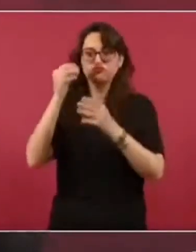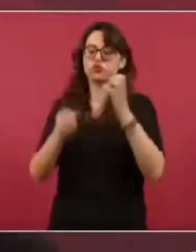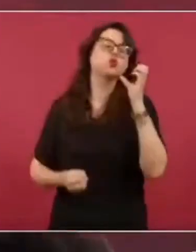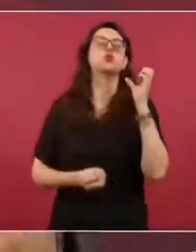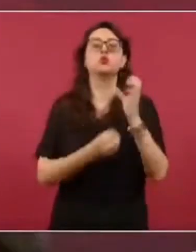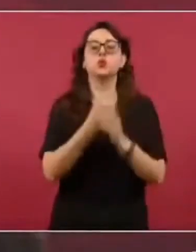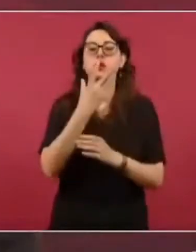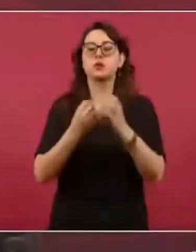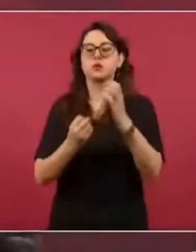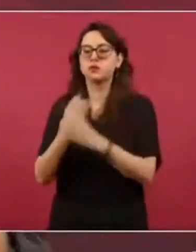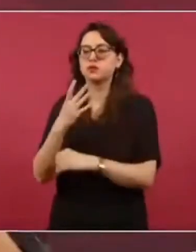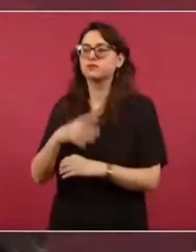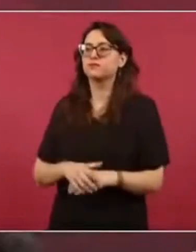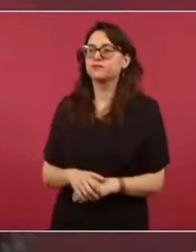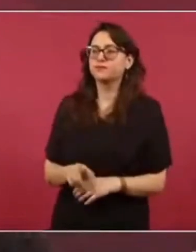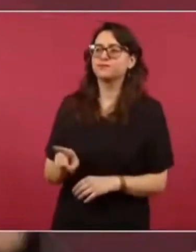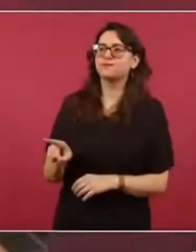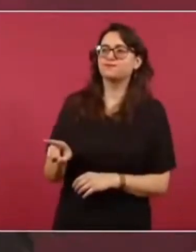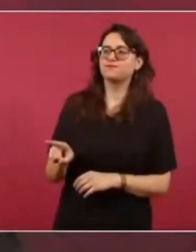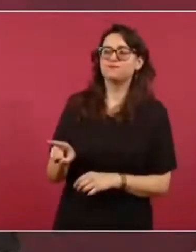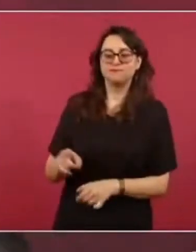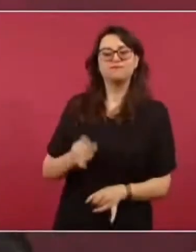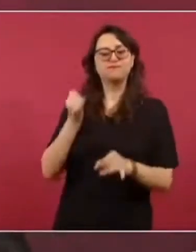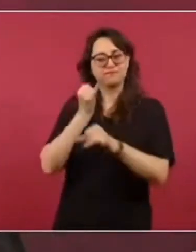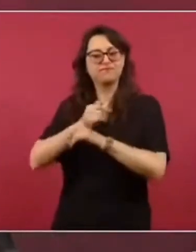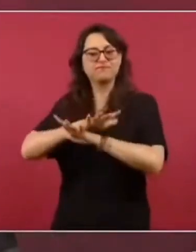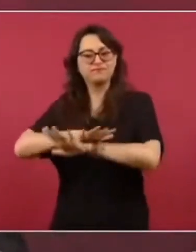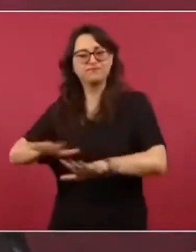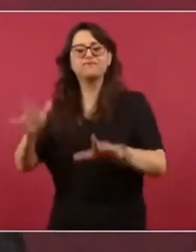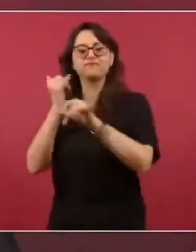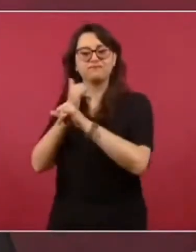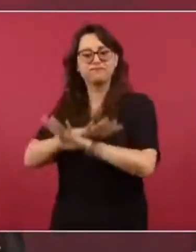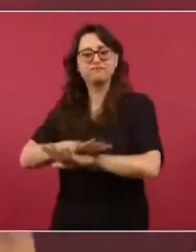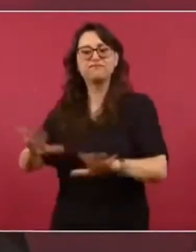Que sí, con información